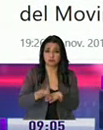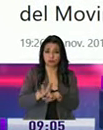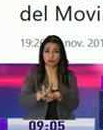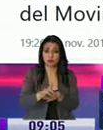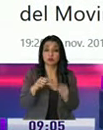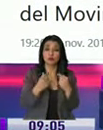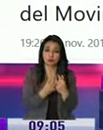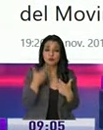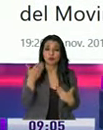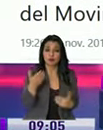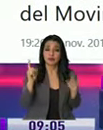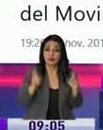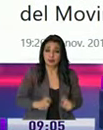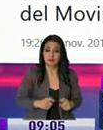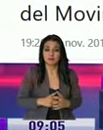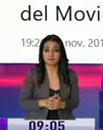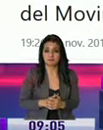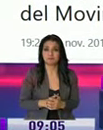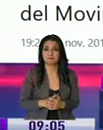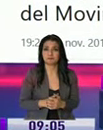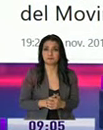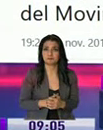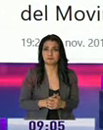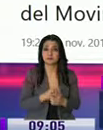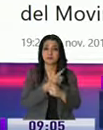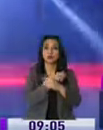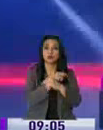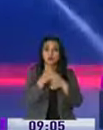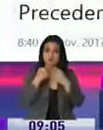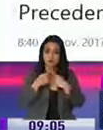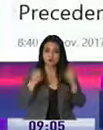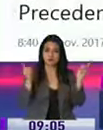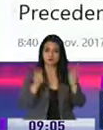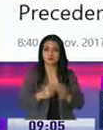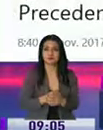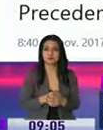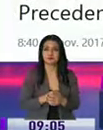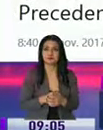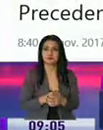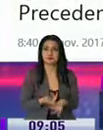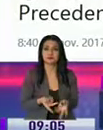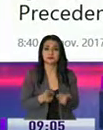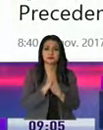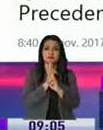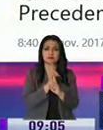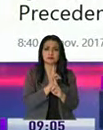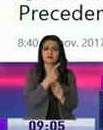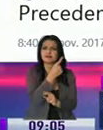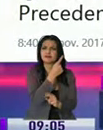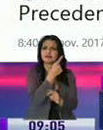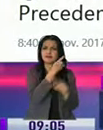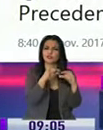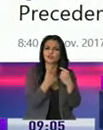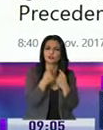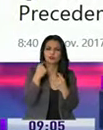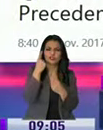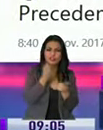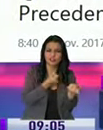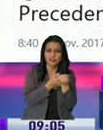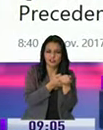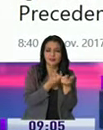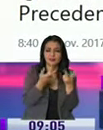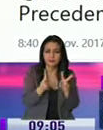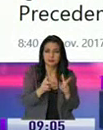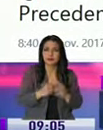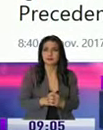expulsados del movimiento, aseguraba Mangas en sus redes sociales. Enseguida la réplica llegó desde el ala correísta de Alianza